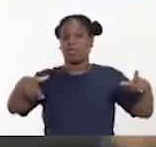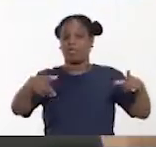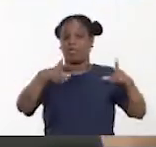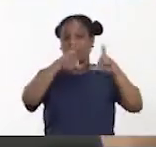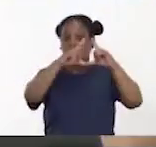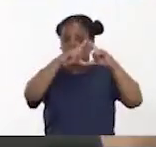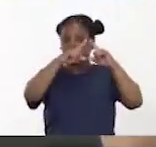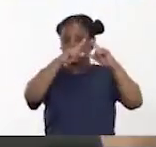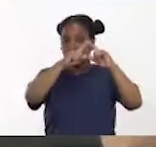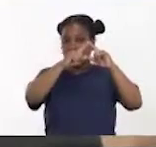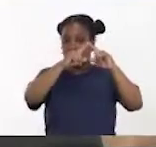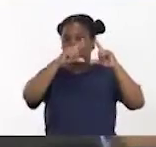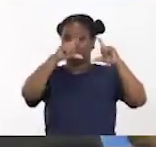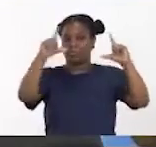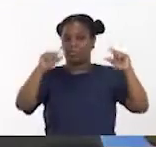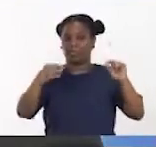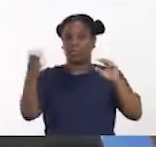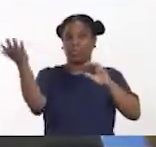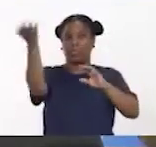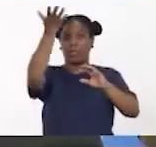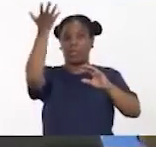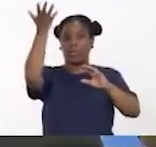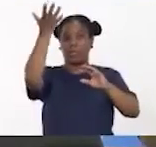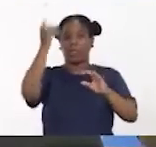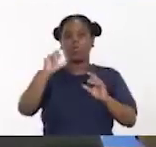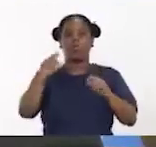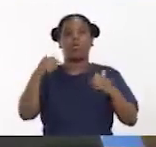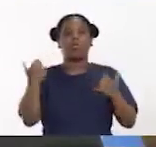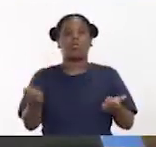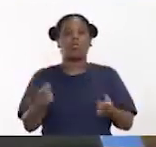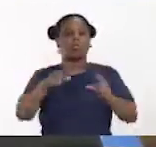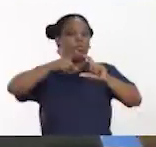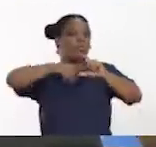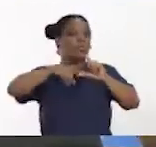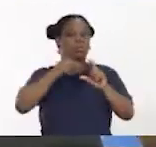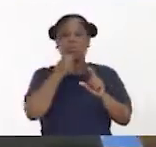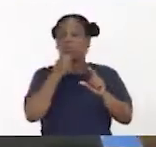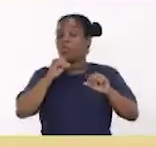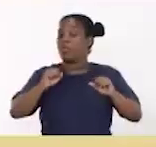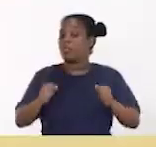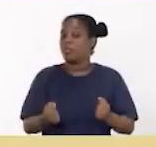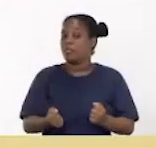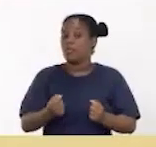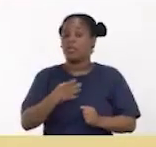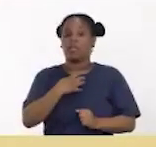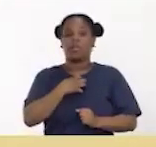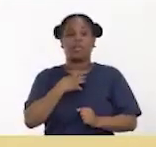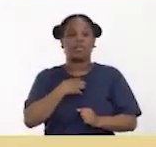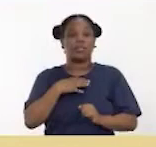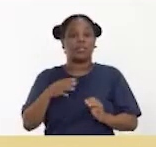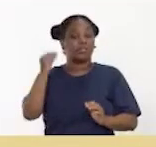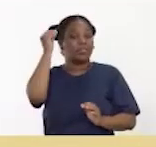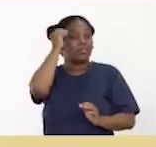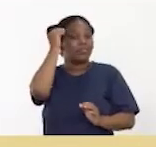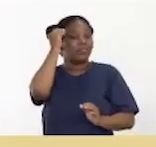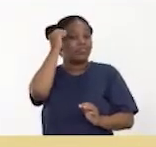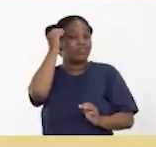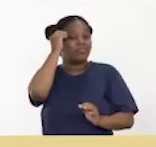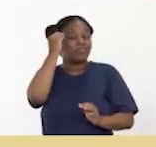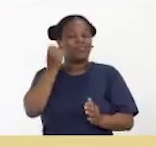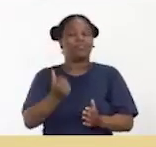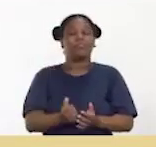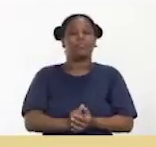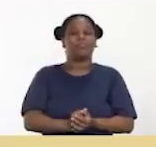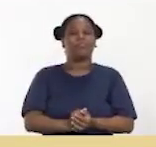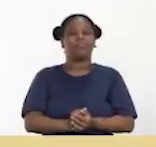espacio. ¿Cuáles son los contenidos esenciales que no pueden dejar de dominar y que tienen que tener